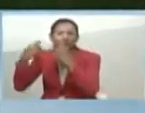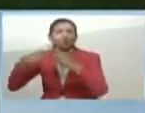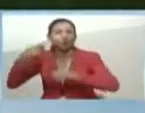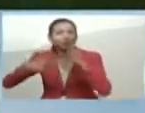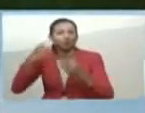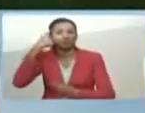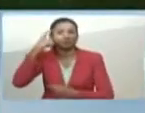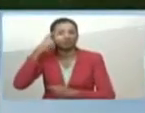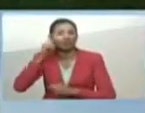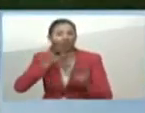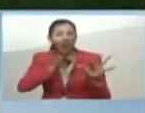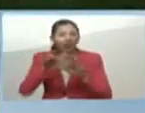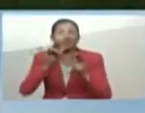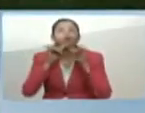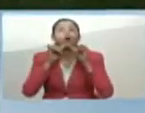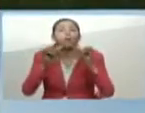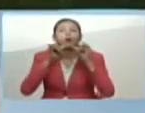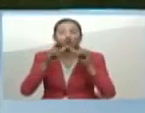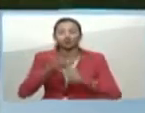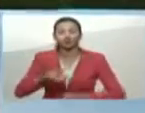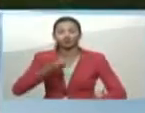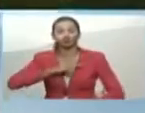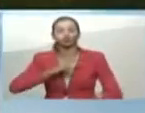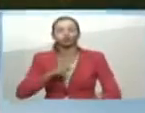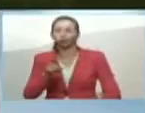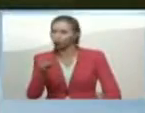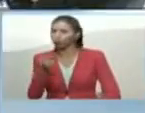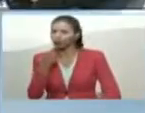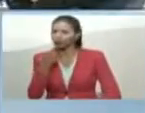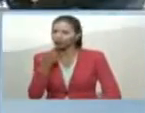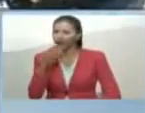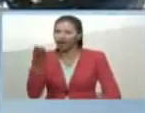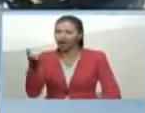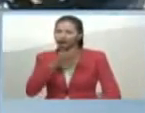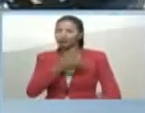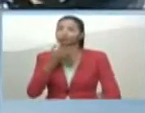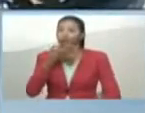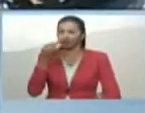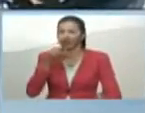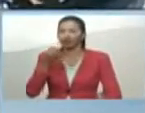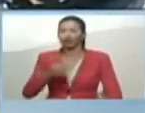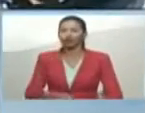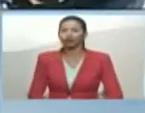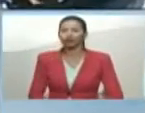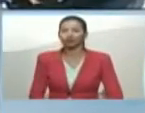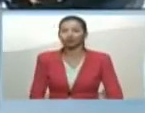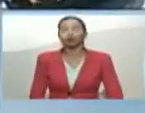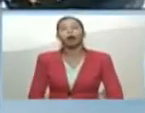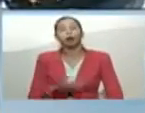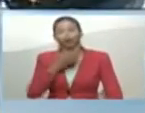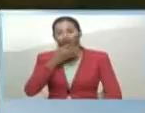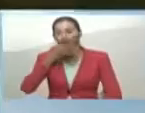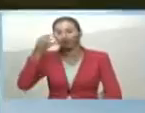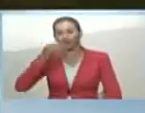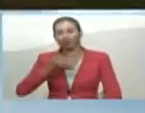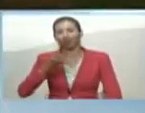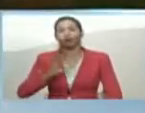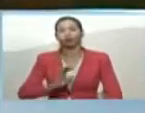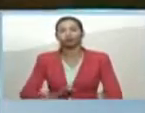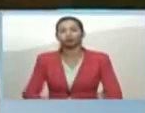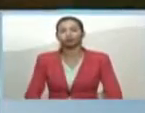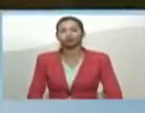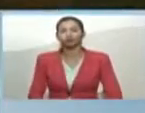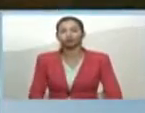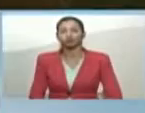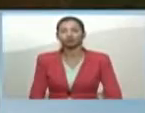Y lo que tú dices, Ángel, y es verdad. Ahora, siendo verdad. Y después ellos fueron